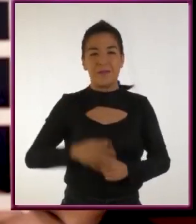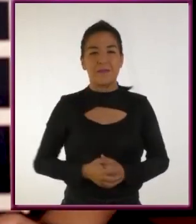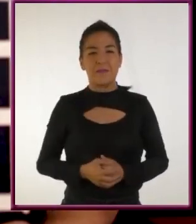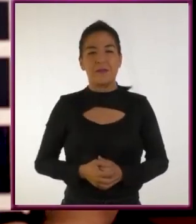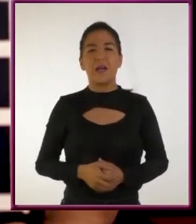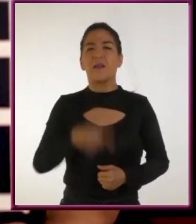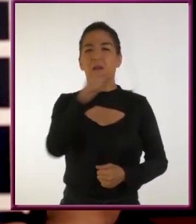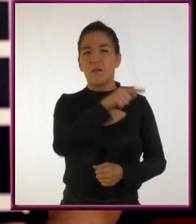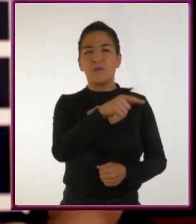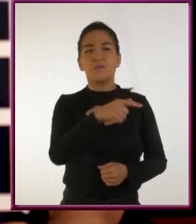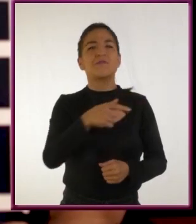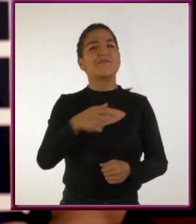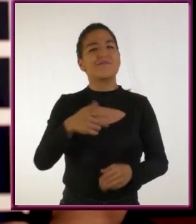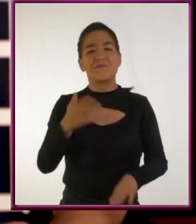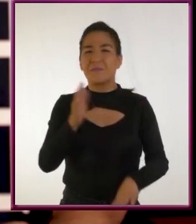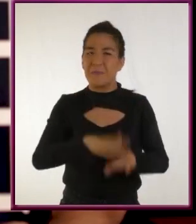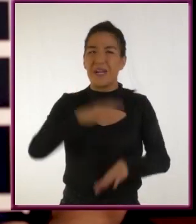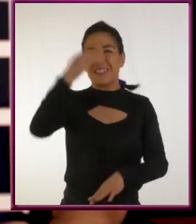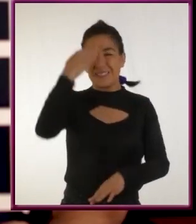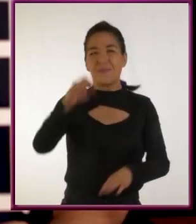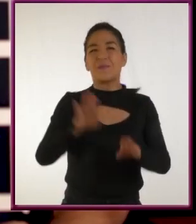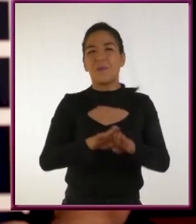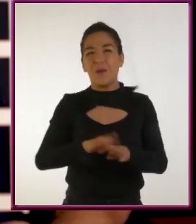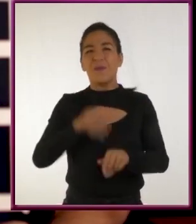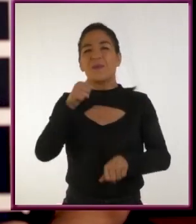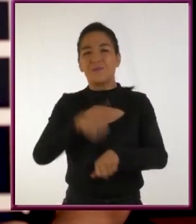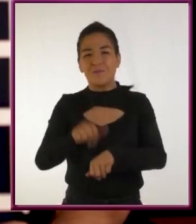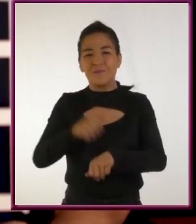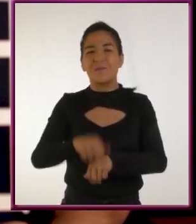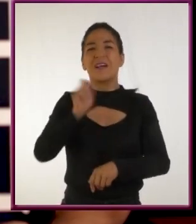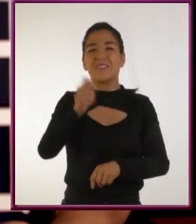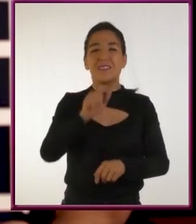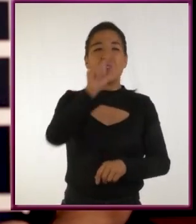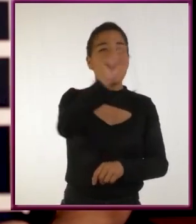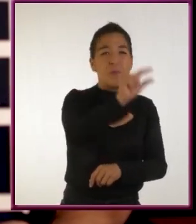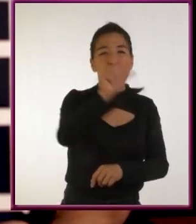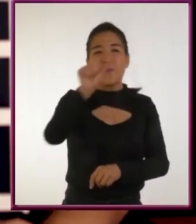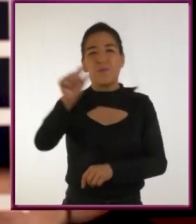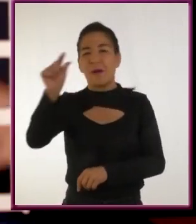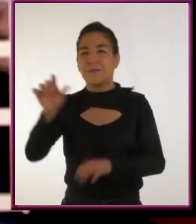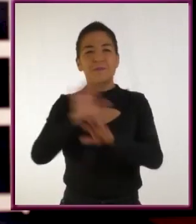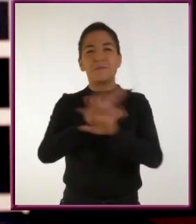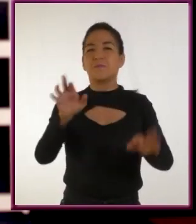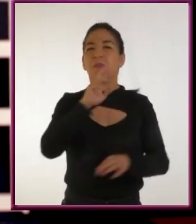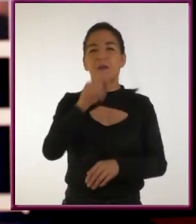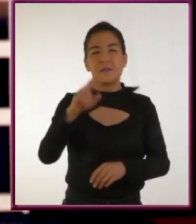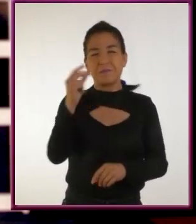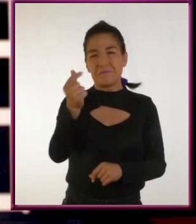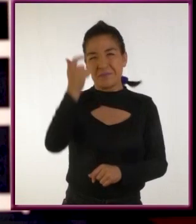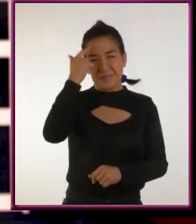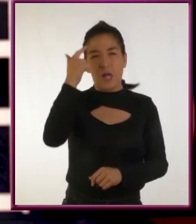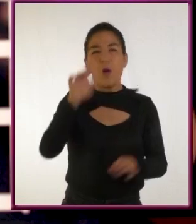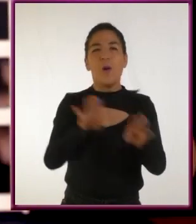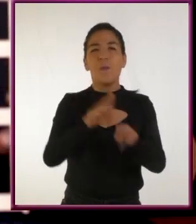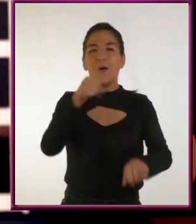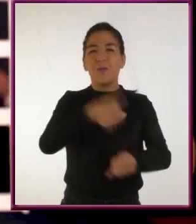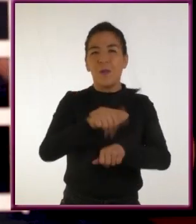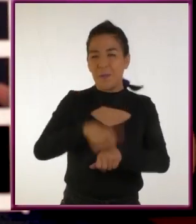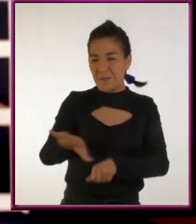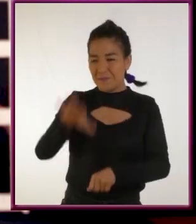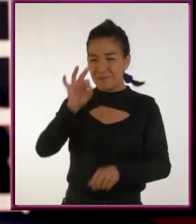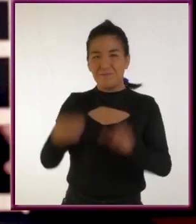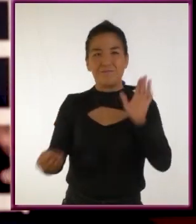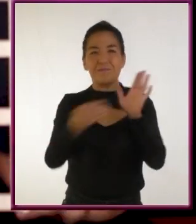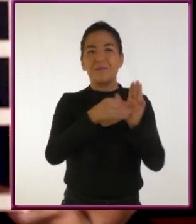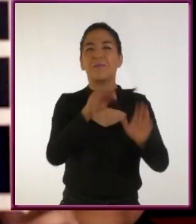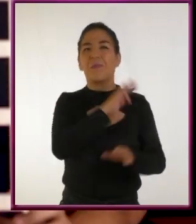Pero de esta forma nos llevaría muchísimo tiempo hacerlo celda por celda. Sí. Lo mejor es usar la lógica para encontrar